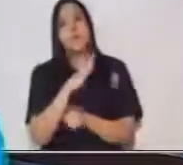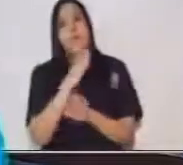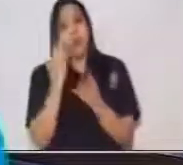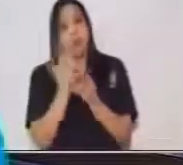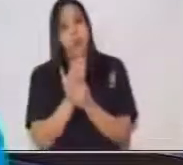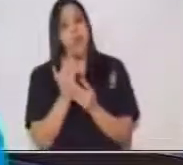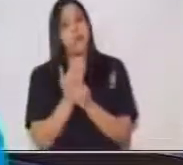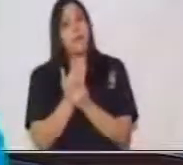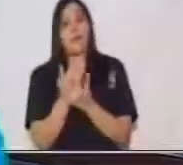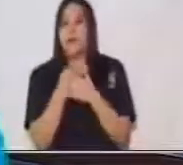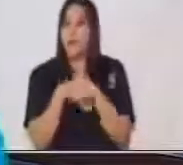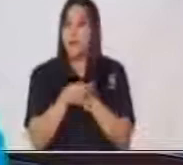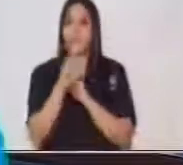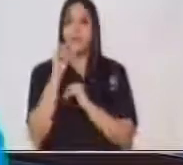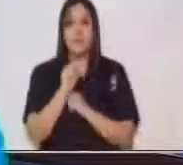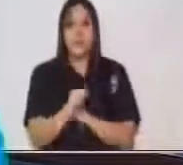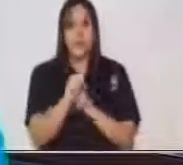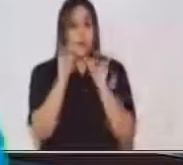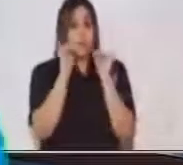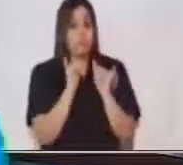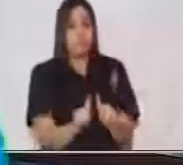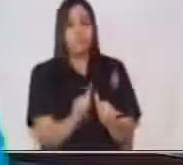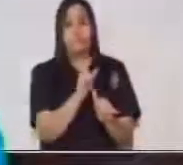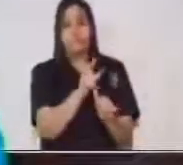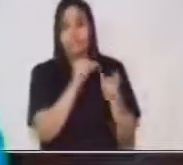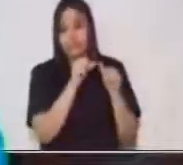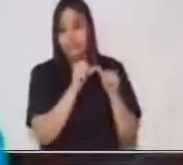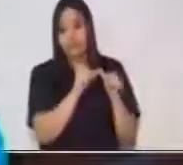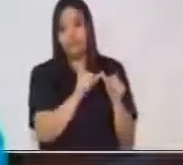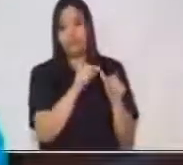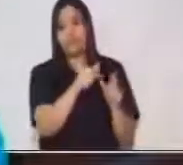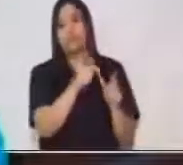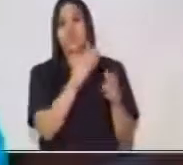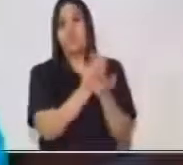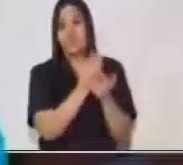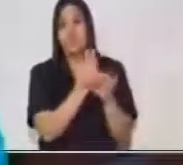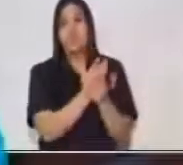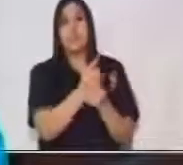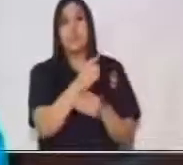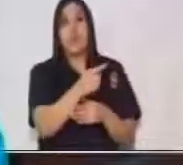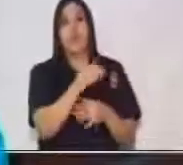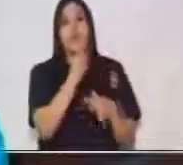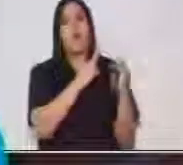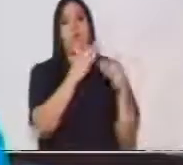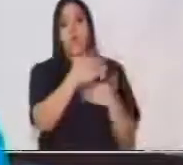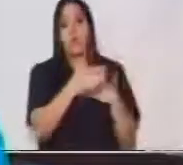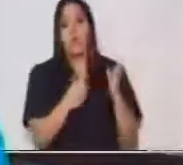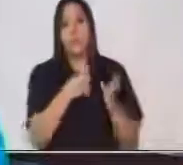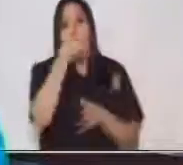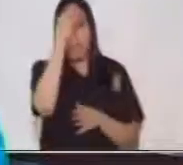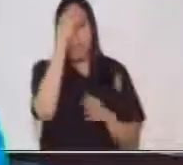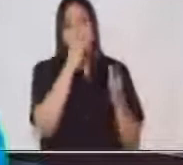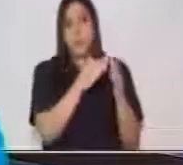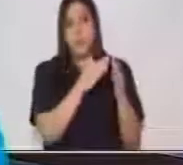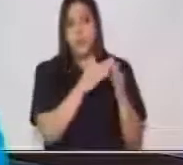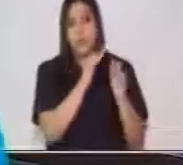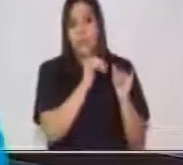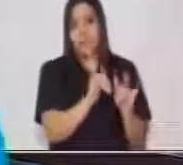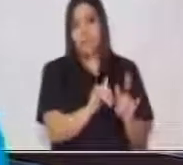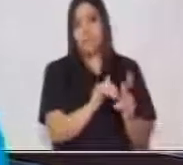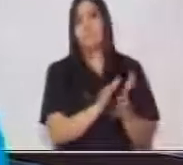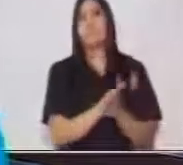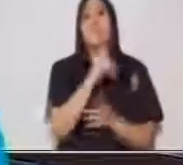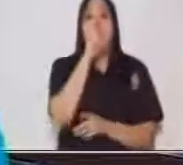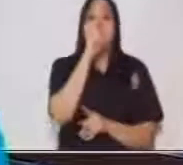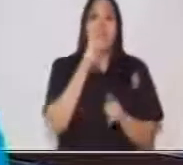presente guardarlos para que estén ahí archivaditos en tu portafolio de Aprendo en Casa.